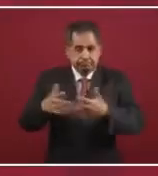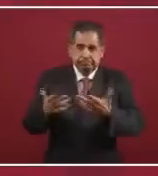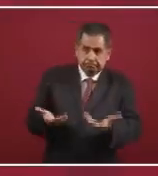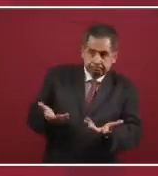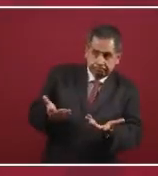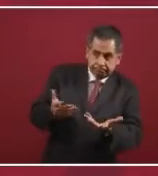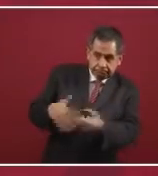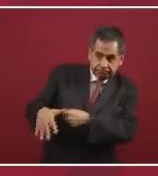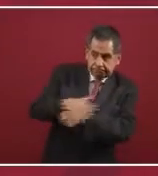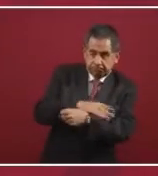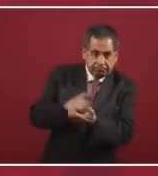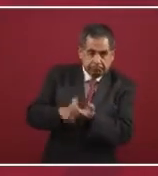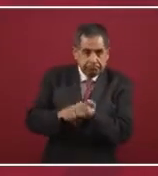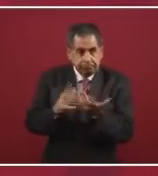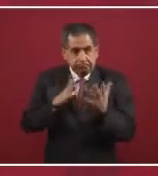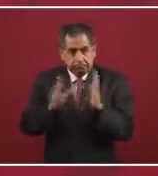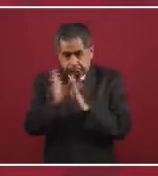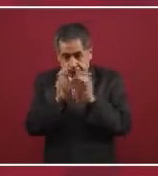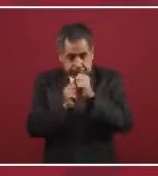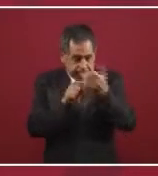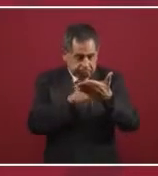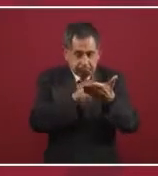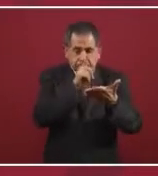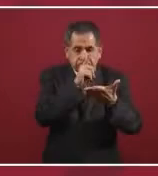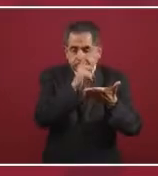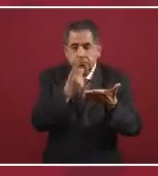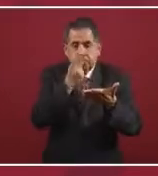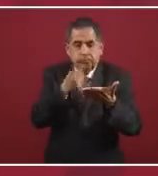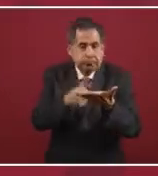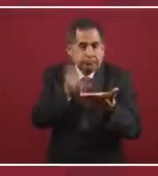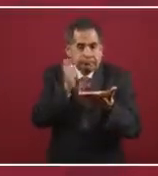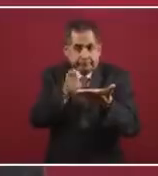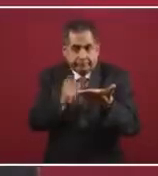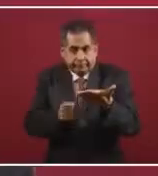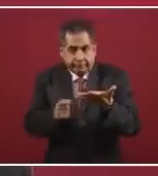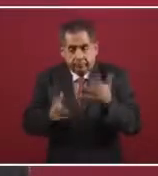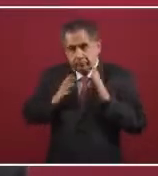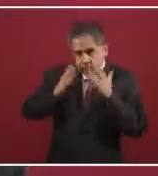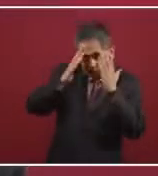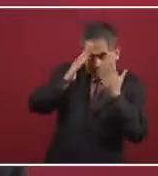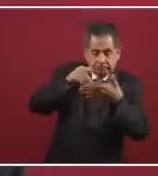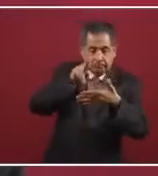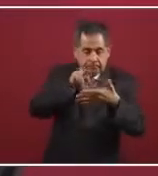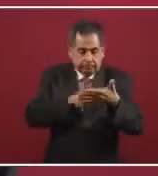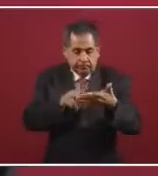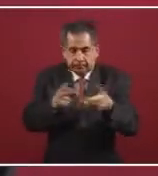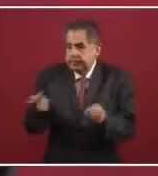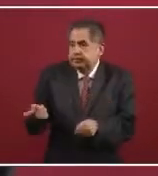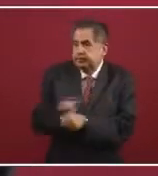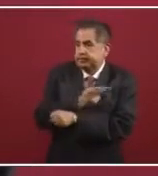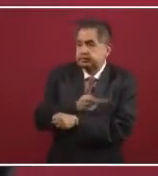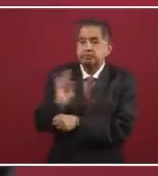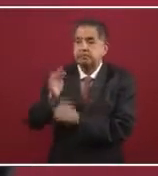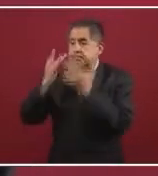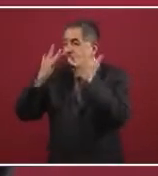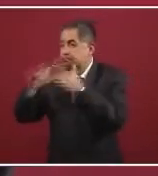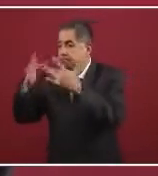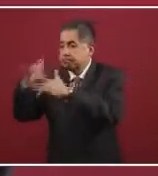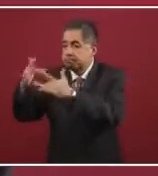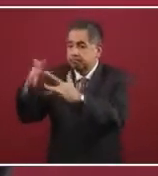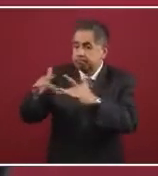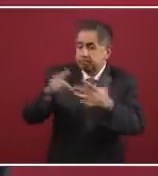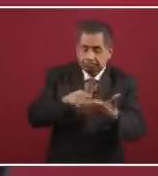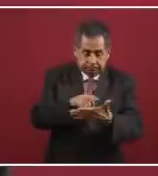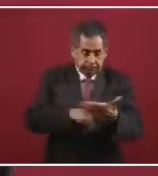existe una previsión constitucional, hasta donde llega nuestro conocimiento, para el caso de que el ejército exija